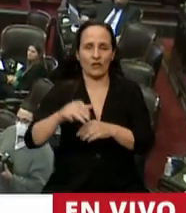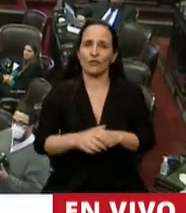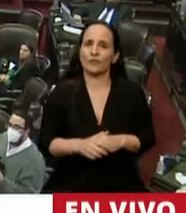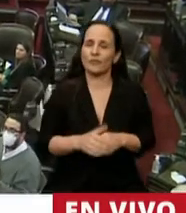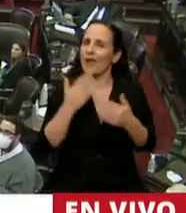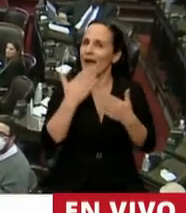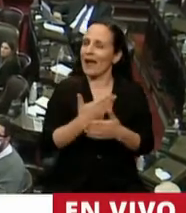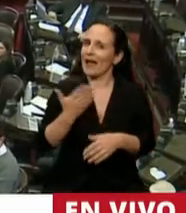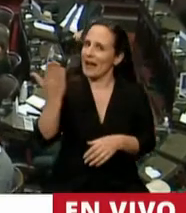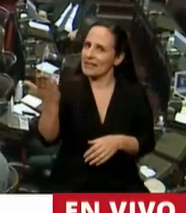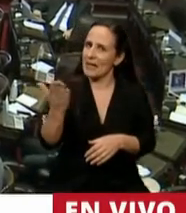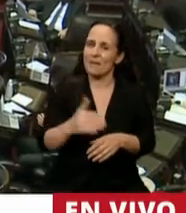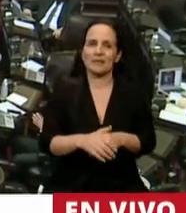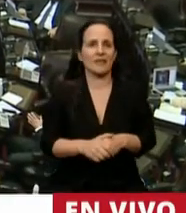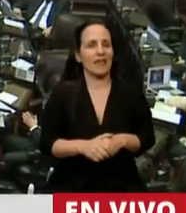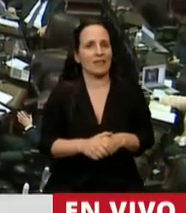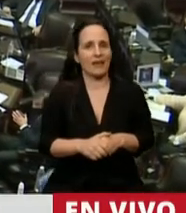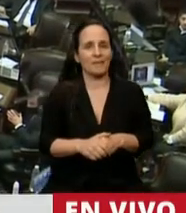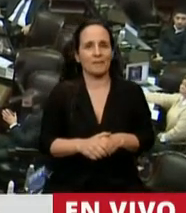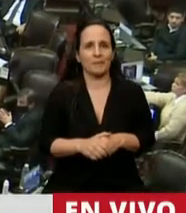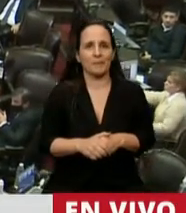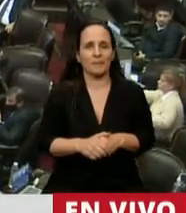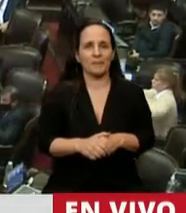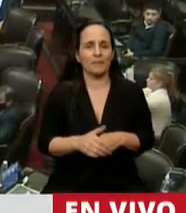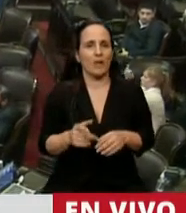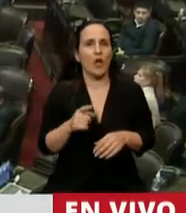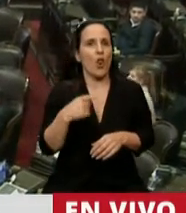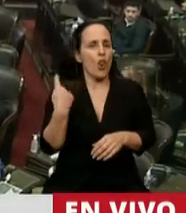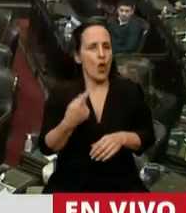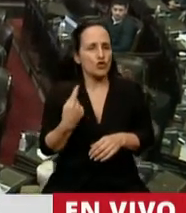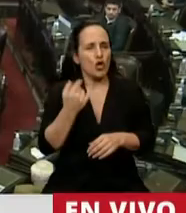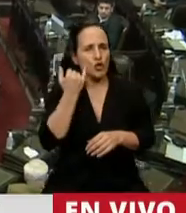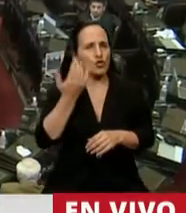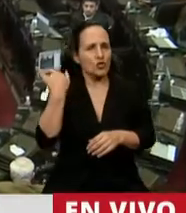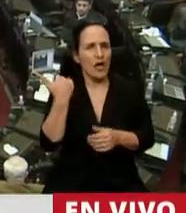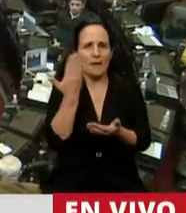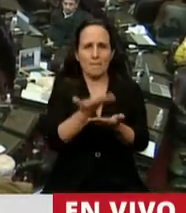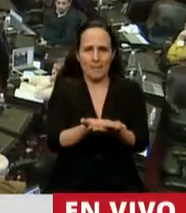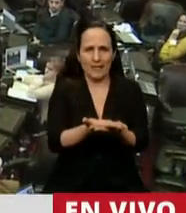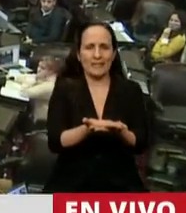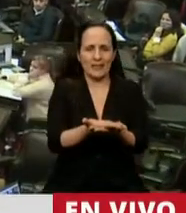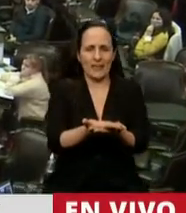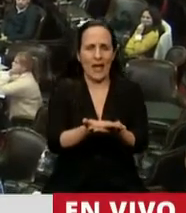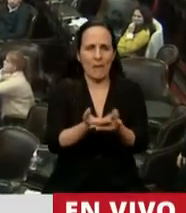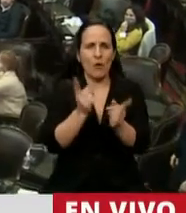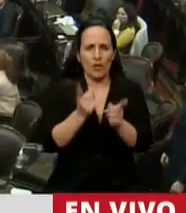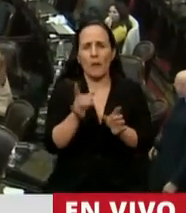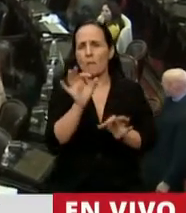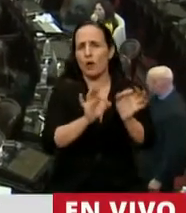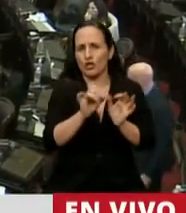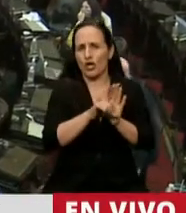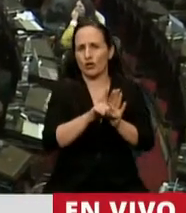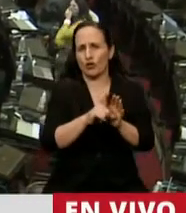Gracias, presidente. Sí, nosotros presentamos también varios